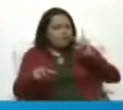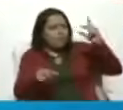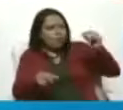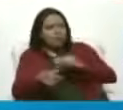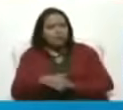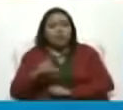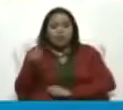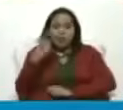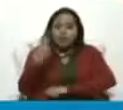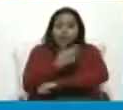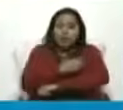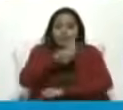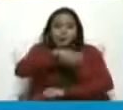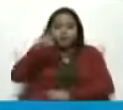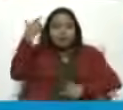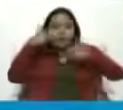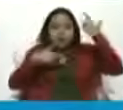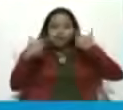¿Vacunamos solo a los chavistas?